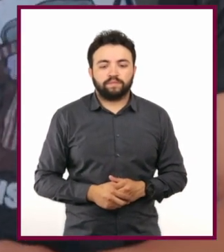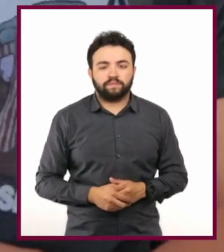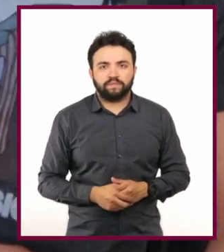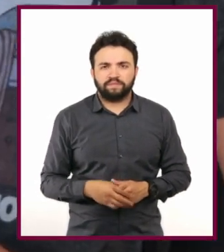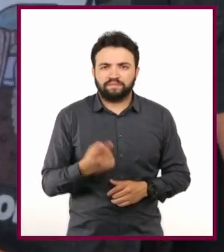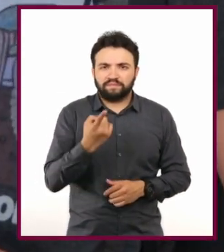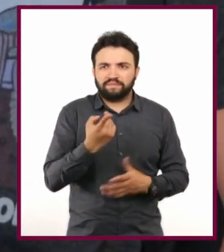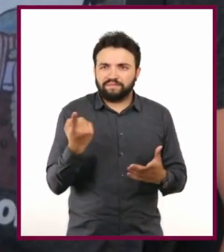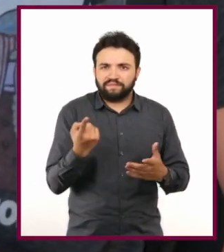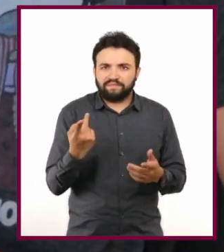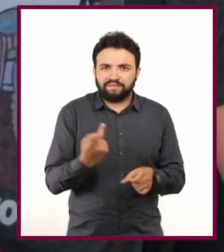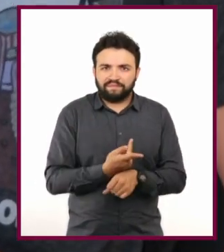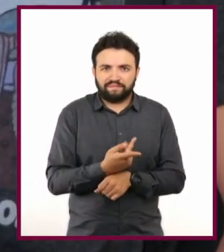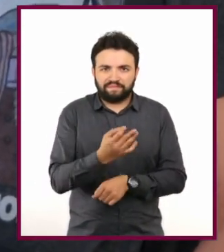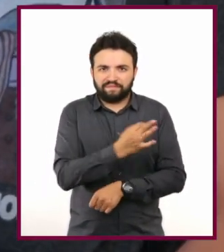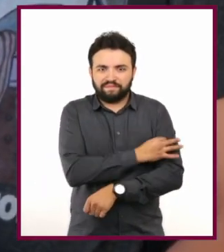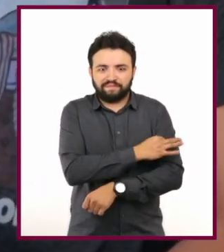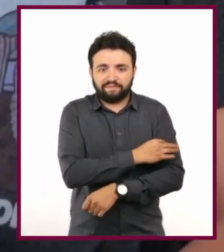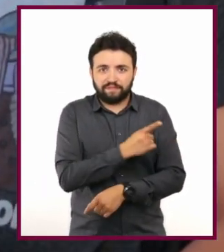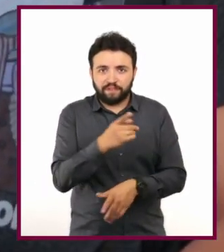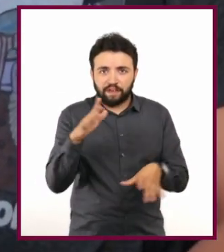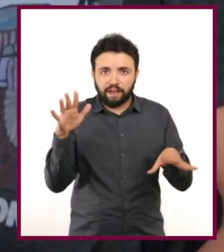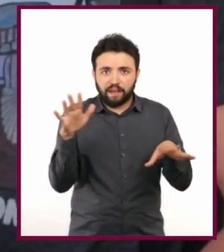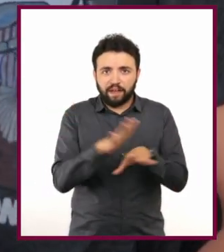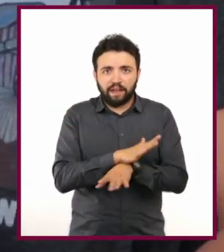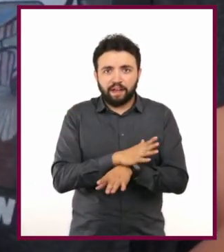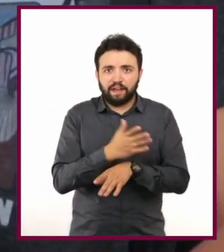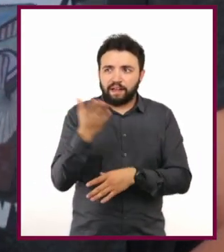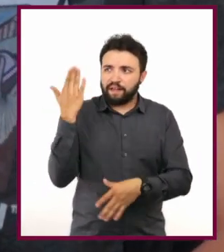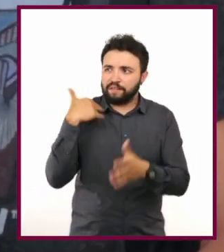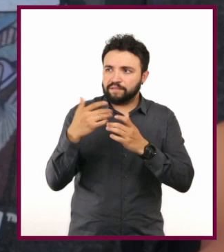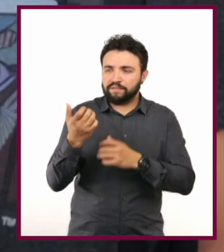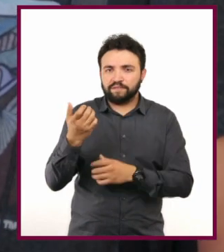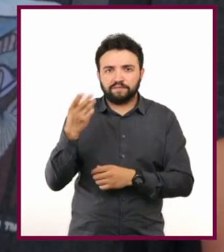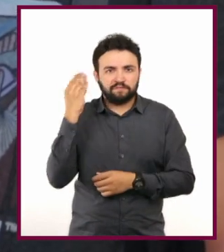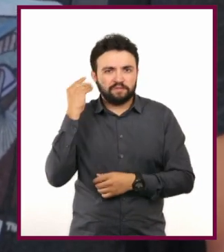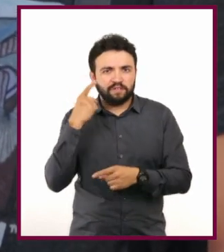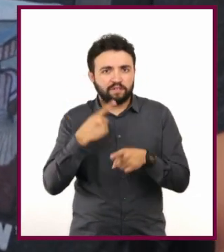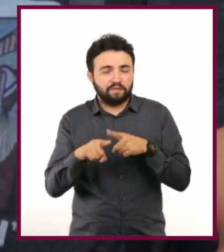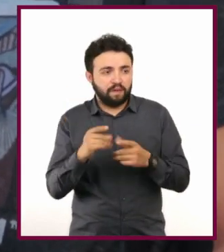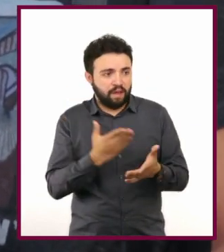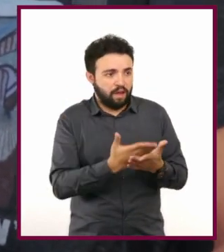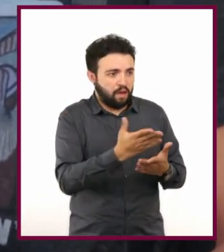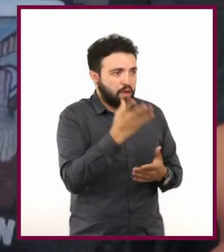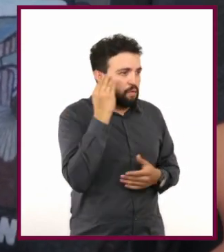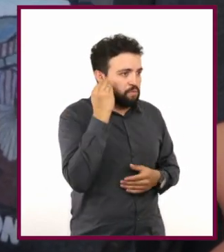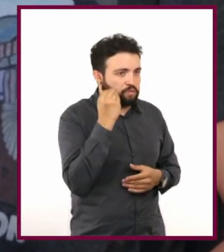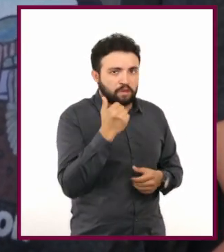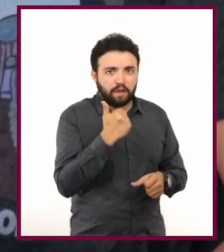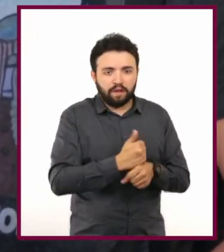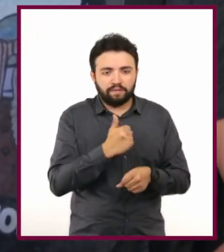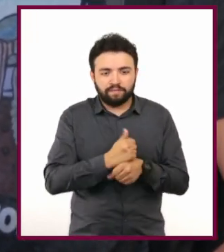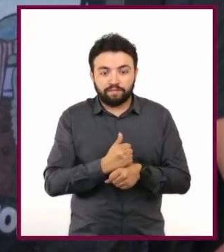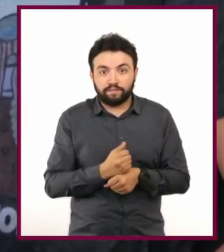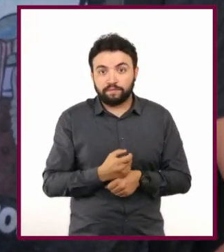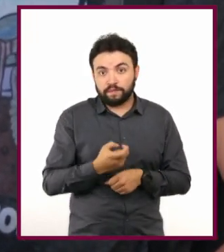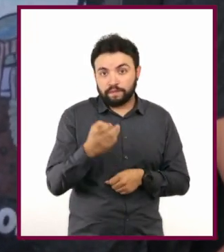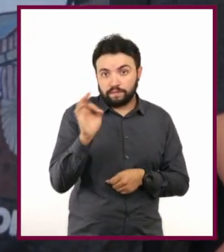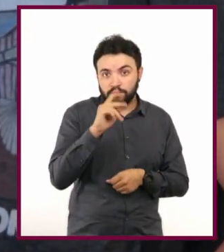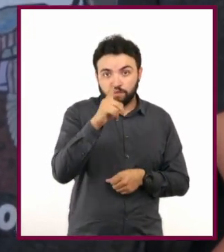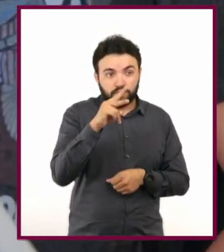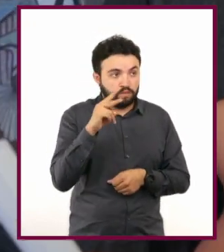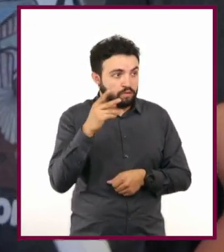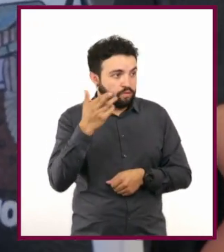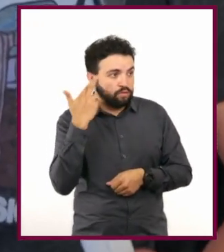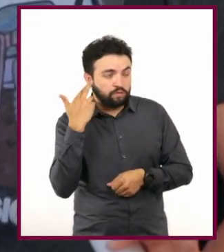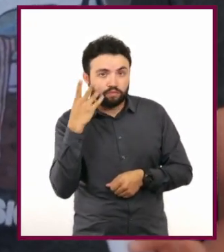¿Y era a ti? ¿Qué mosca te picó? ¿Cambiaste tus sonidos afrontillanos por música de abuelitos? Pues si escucharas esta música con atención,